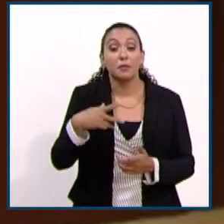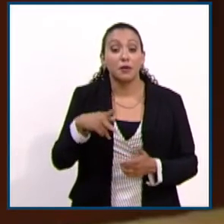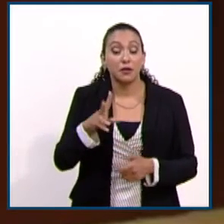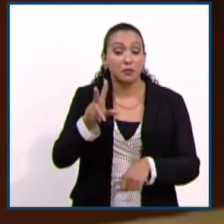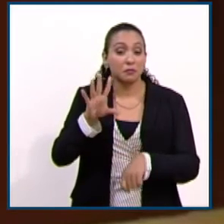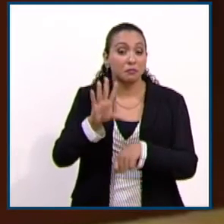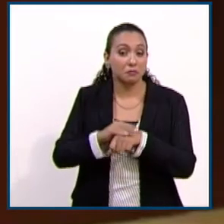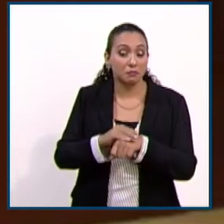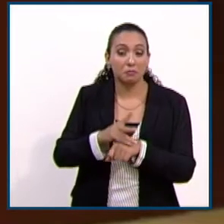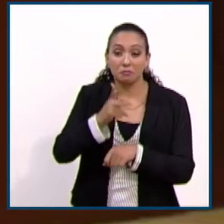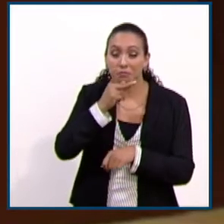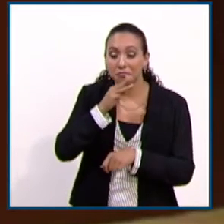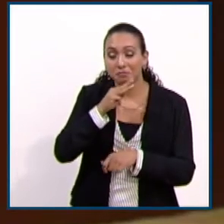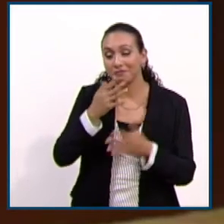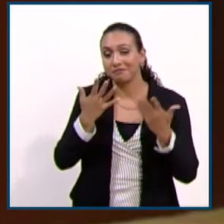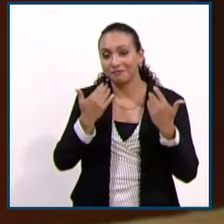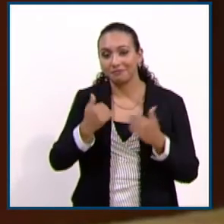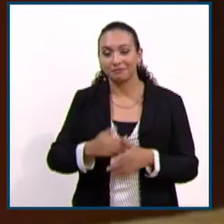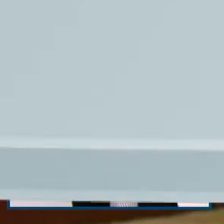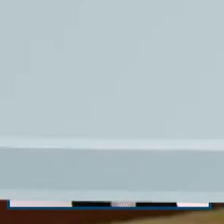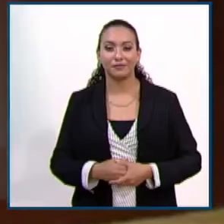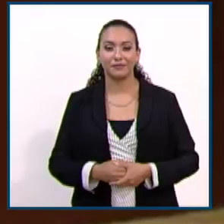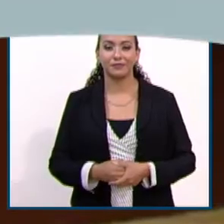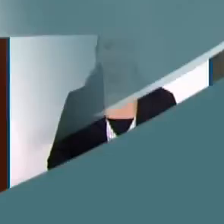con la autorización respectiva.